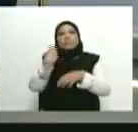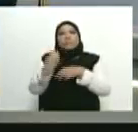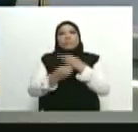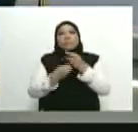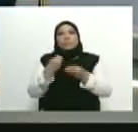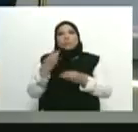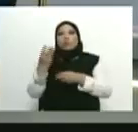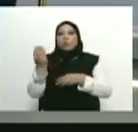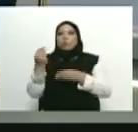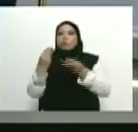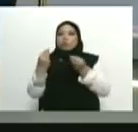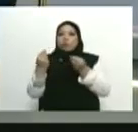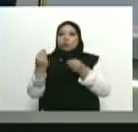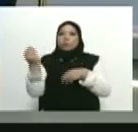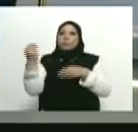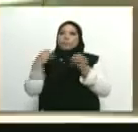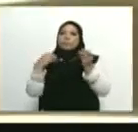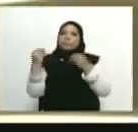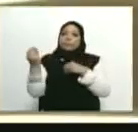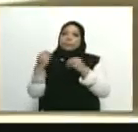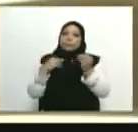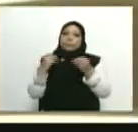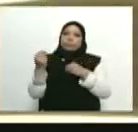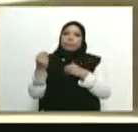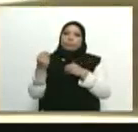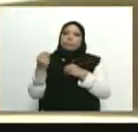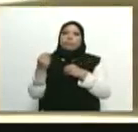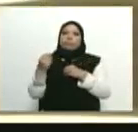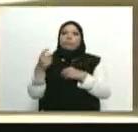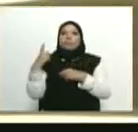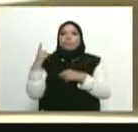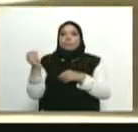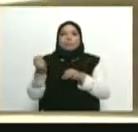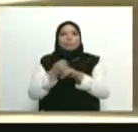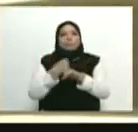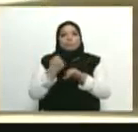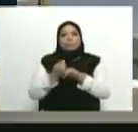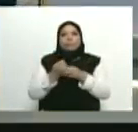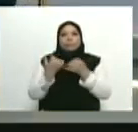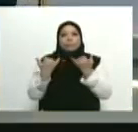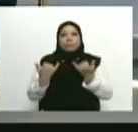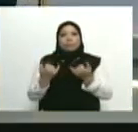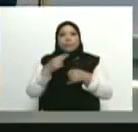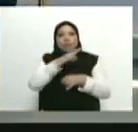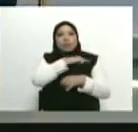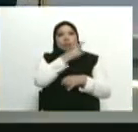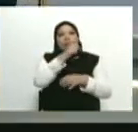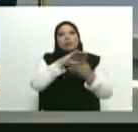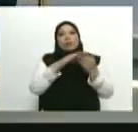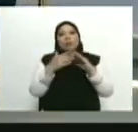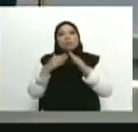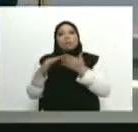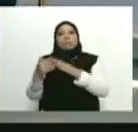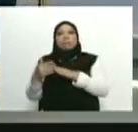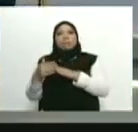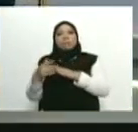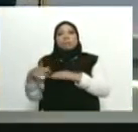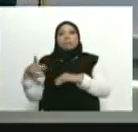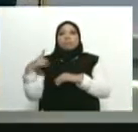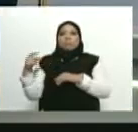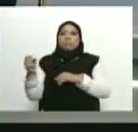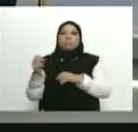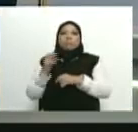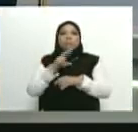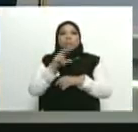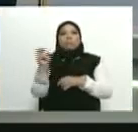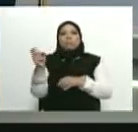destacó mucho Falcón. Aquí está Orlín Cárdenas, jefa de comunidad del sector 3, urbanismo